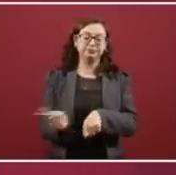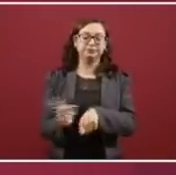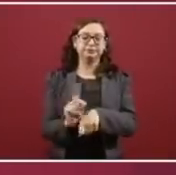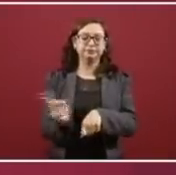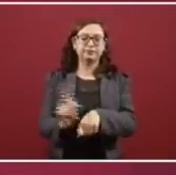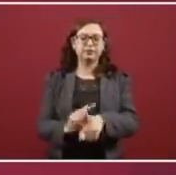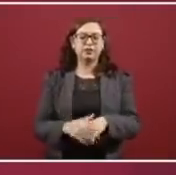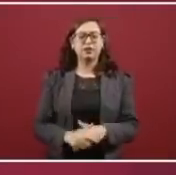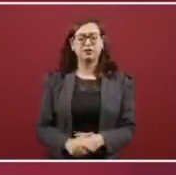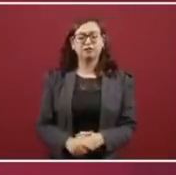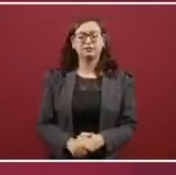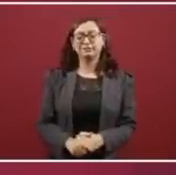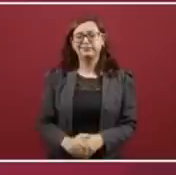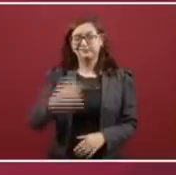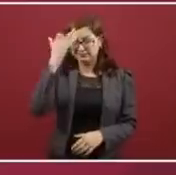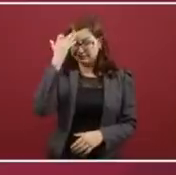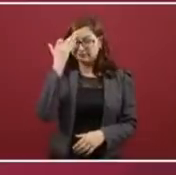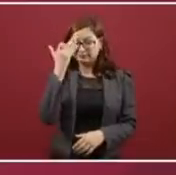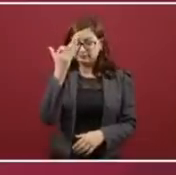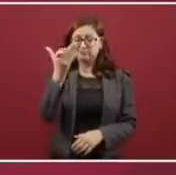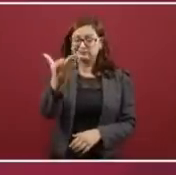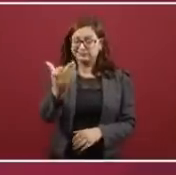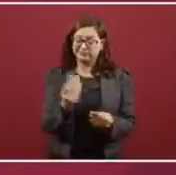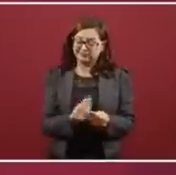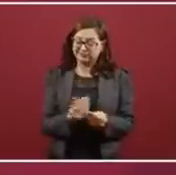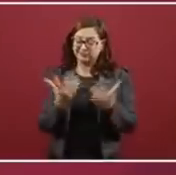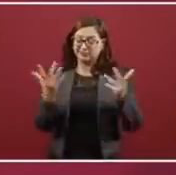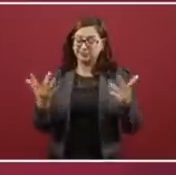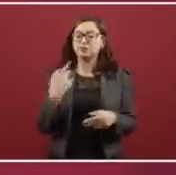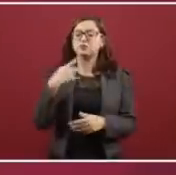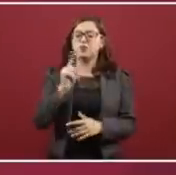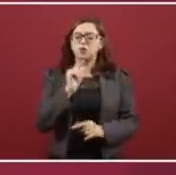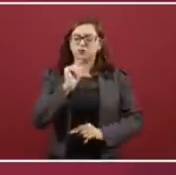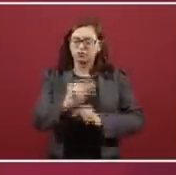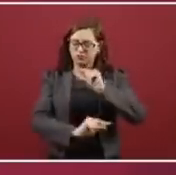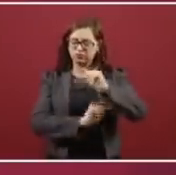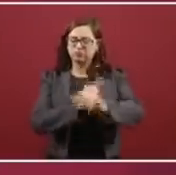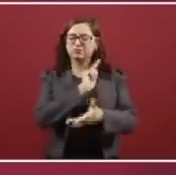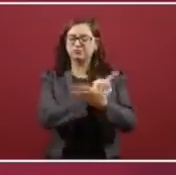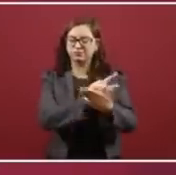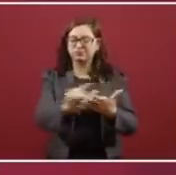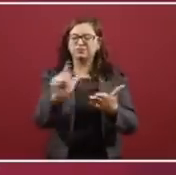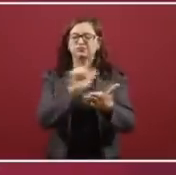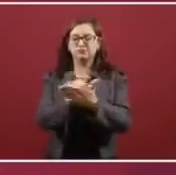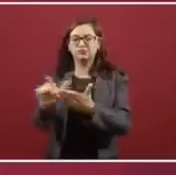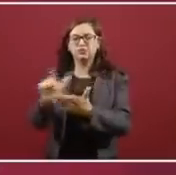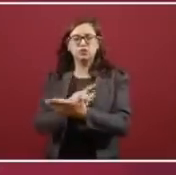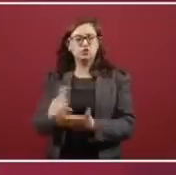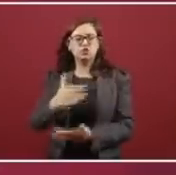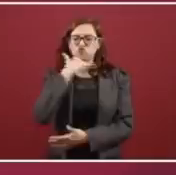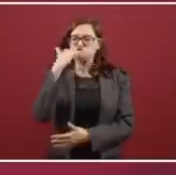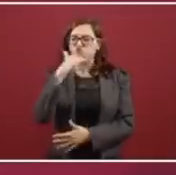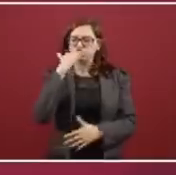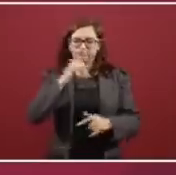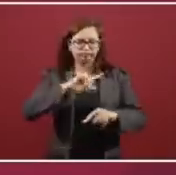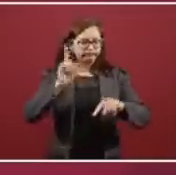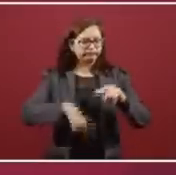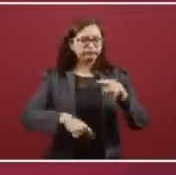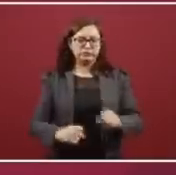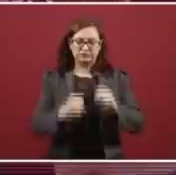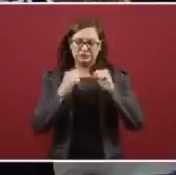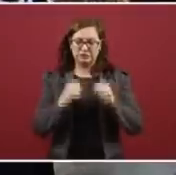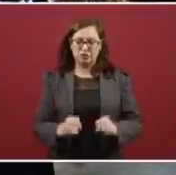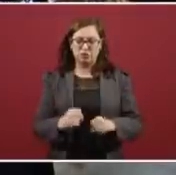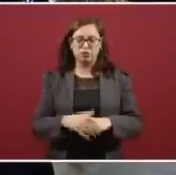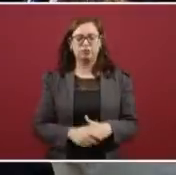va a llevar algún tiempo pero se va a limpiar se va a acabar la corrupción y estoy